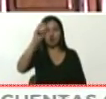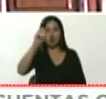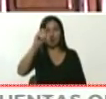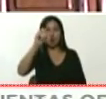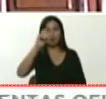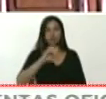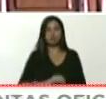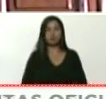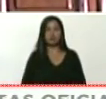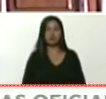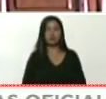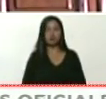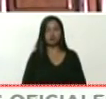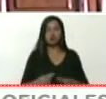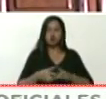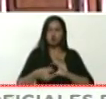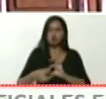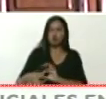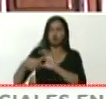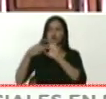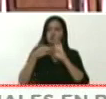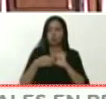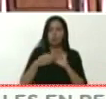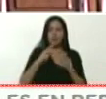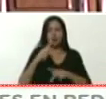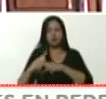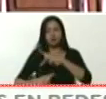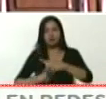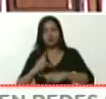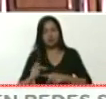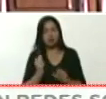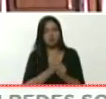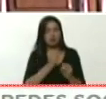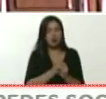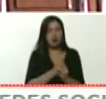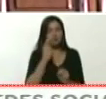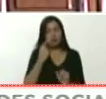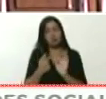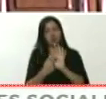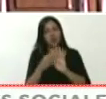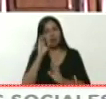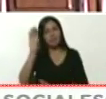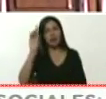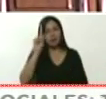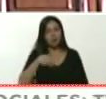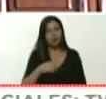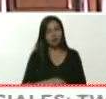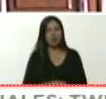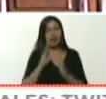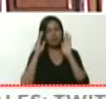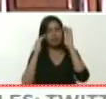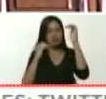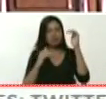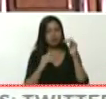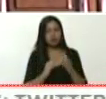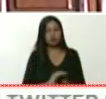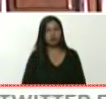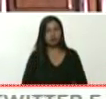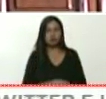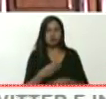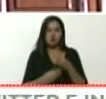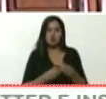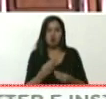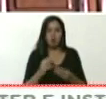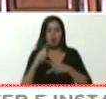están, en unión productiva, trabajando. Vamos a mostrarle al país, atención, cómo